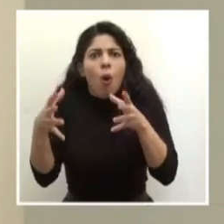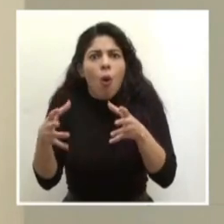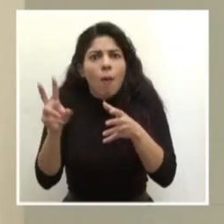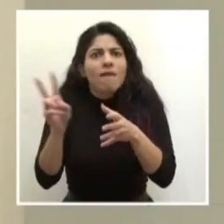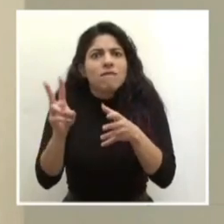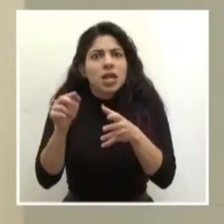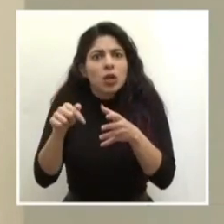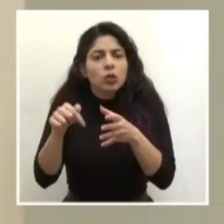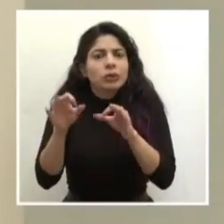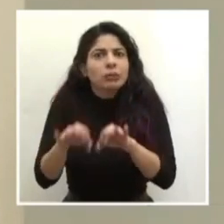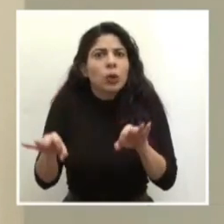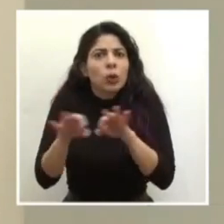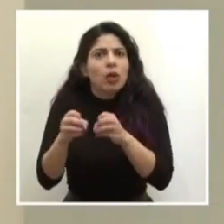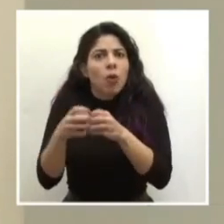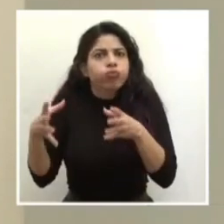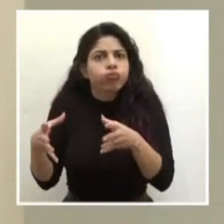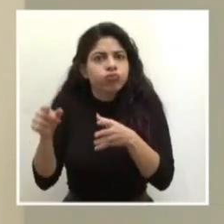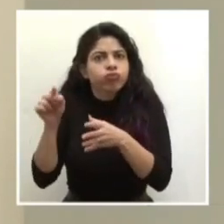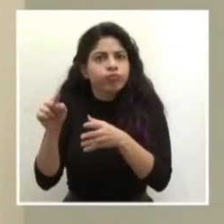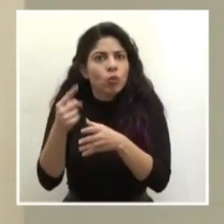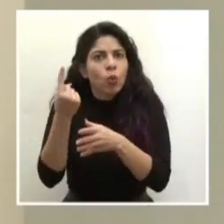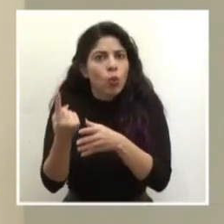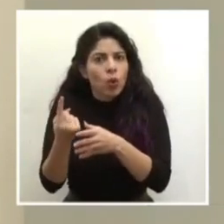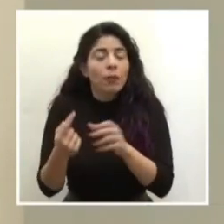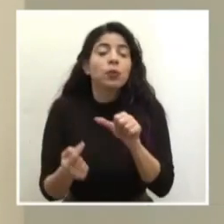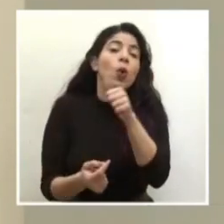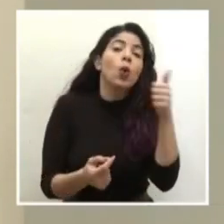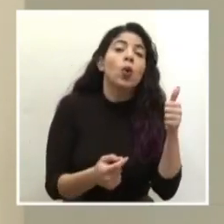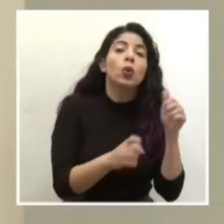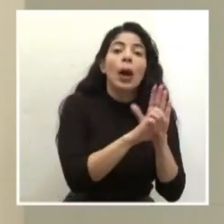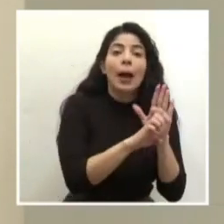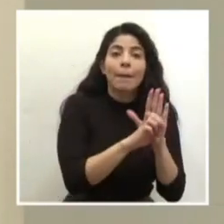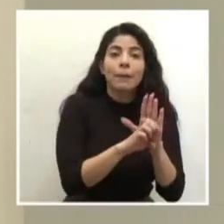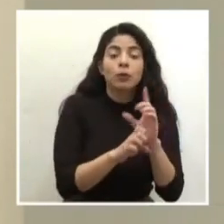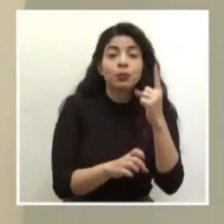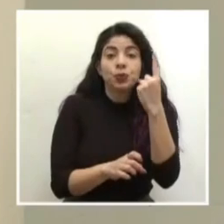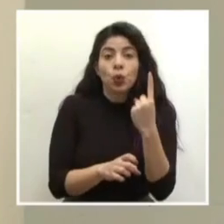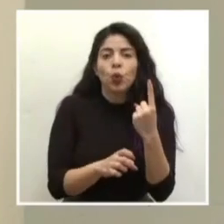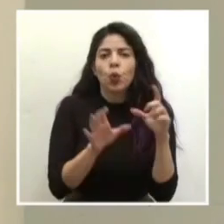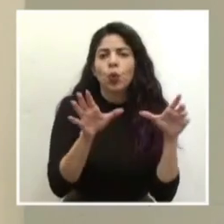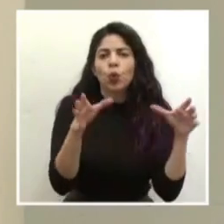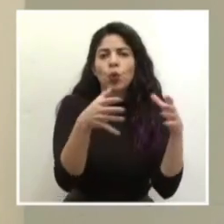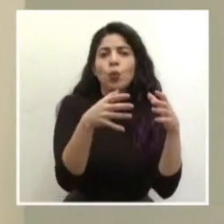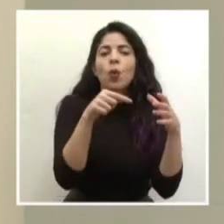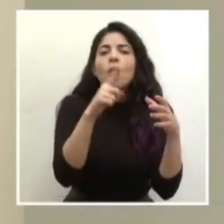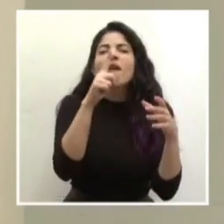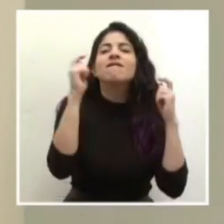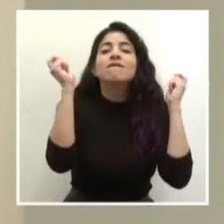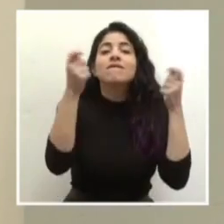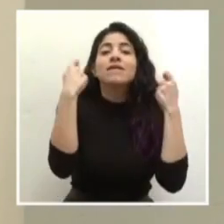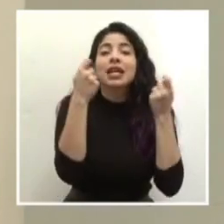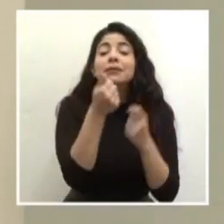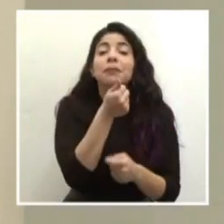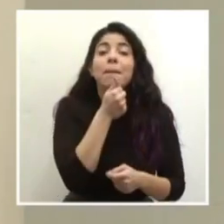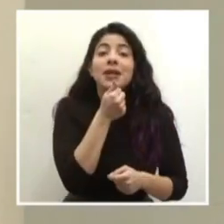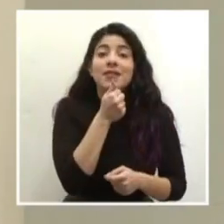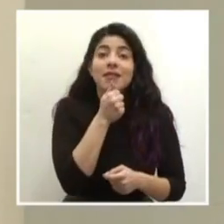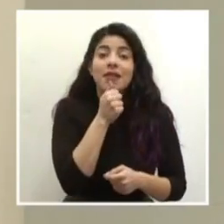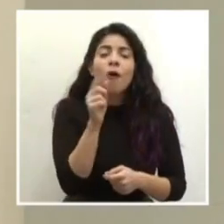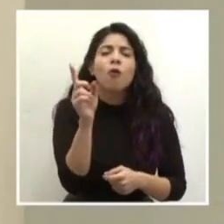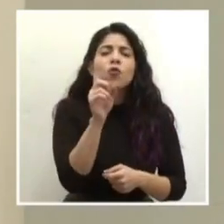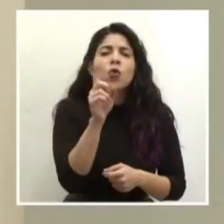virus. También otro ejemplo es una conglomeración, una fiesta privada que se generó